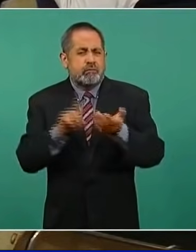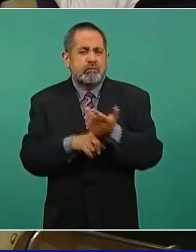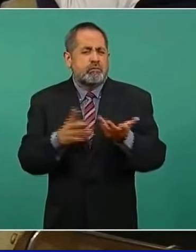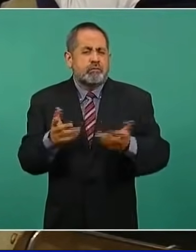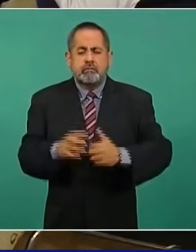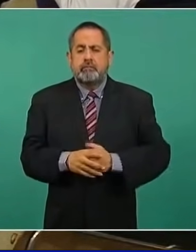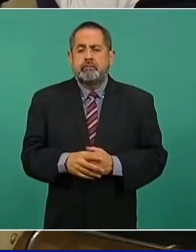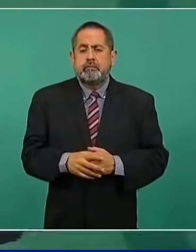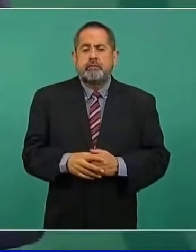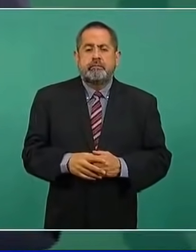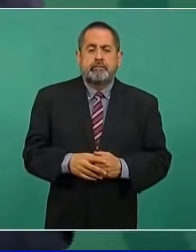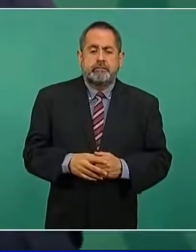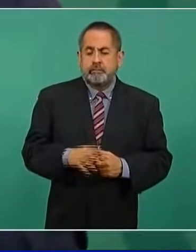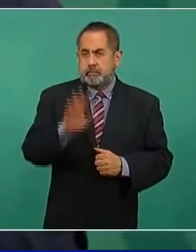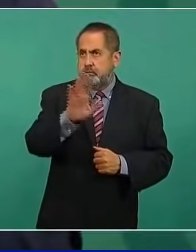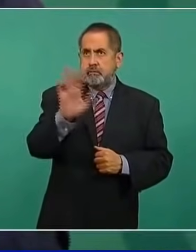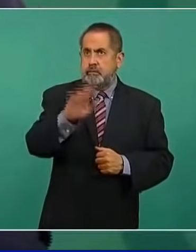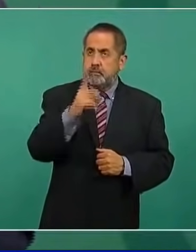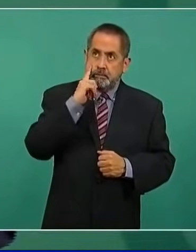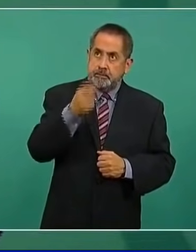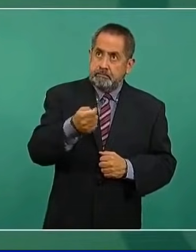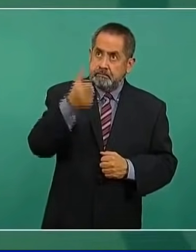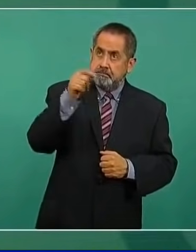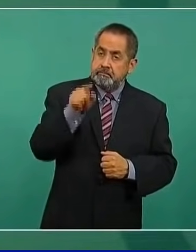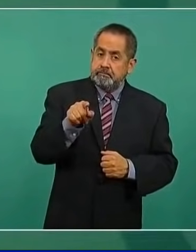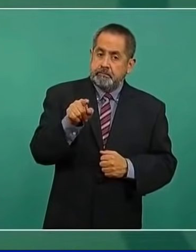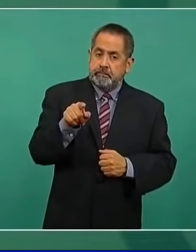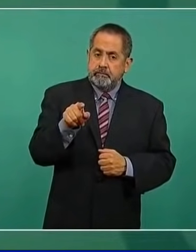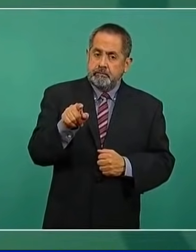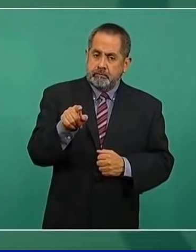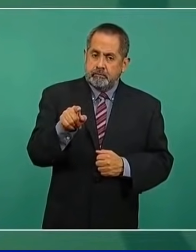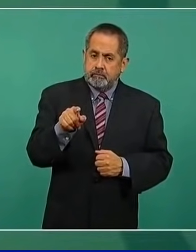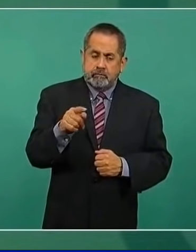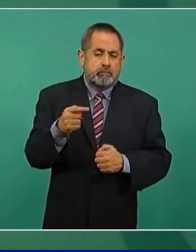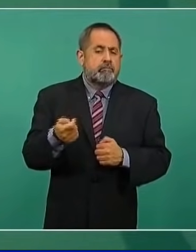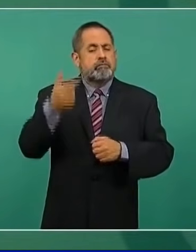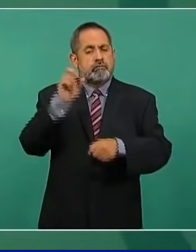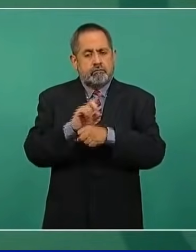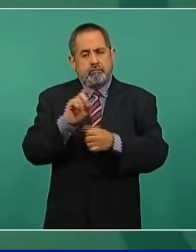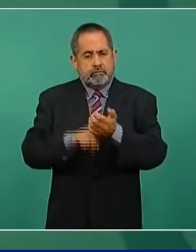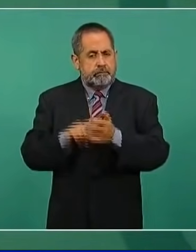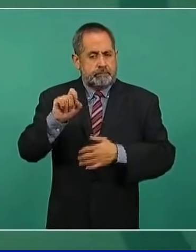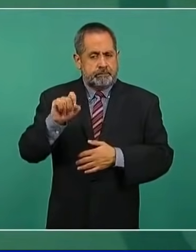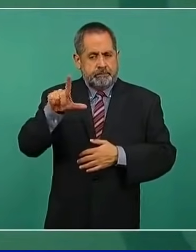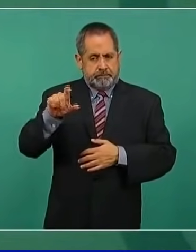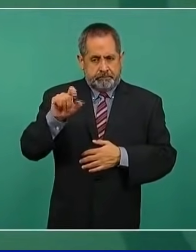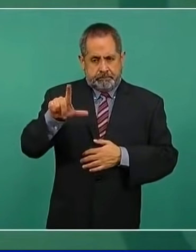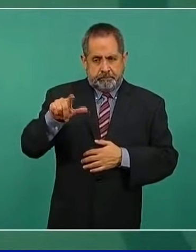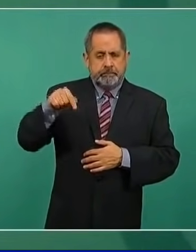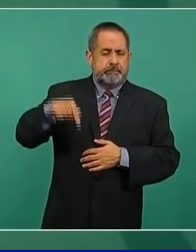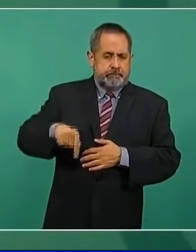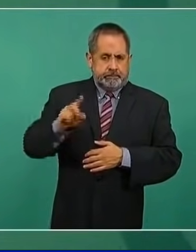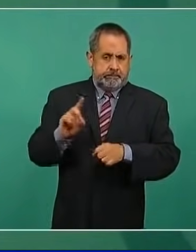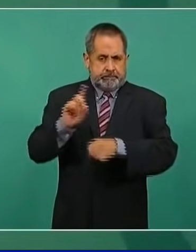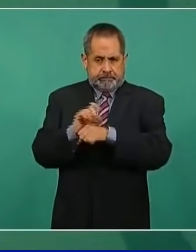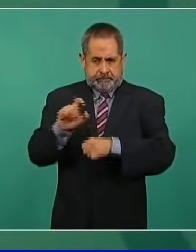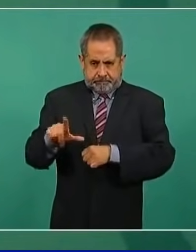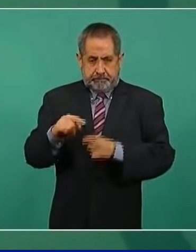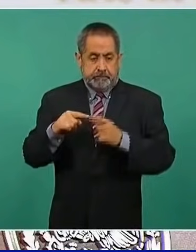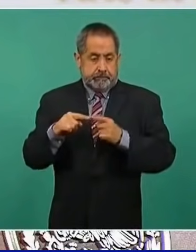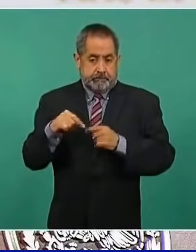Morelos? Bueno, primero es… bueno, lo de los yaquis, que es el martes. Aquí. Al día